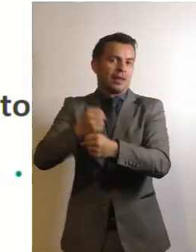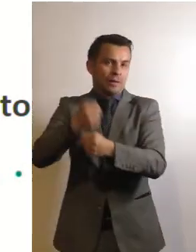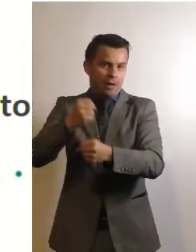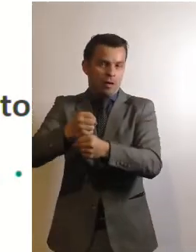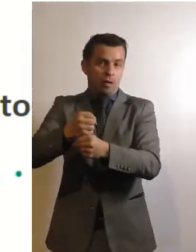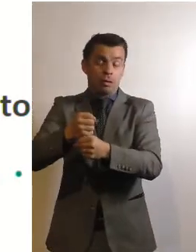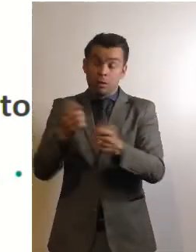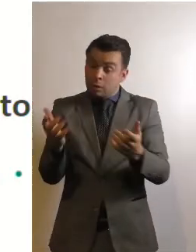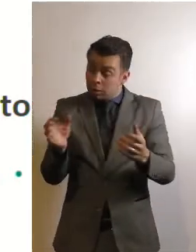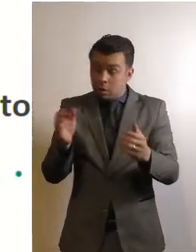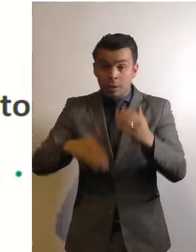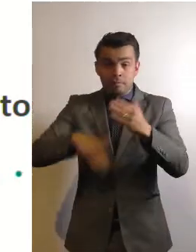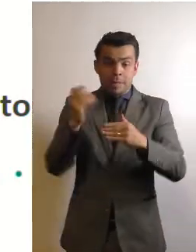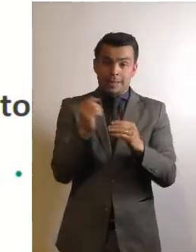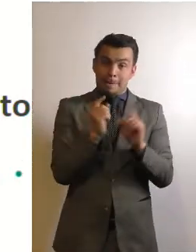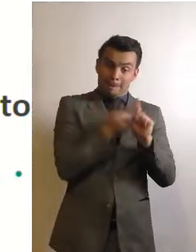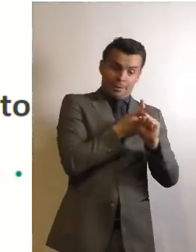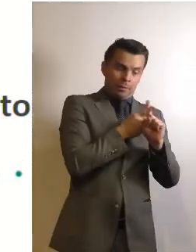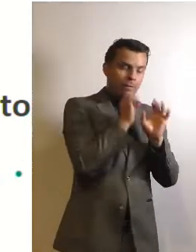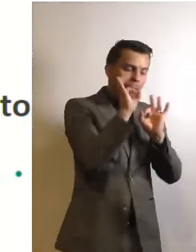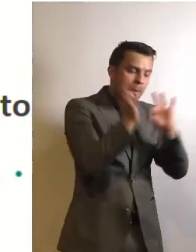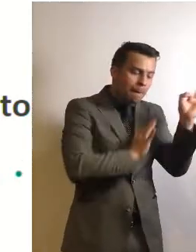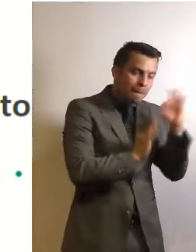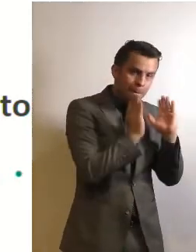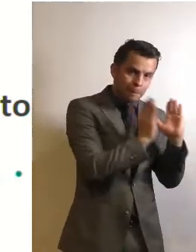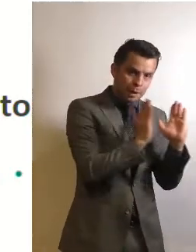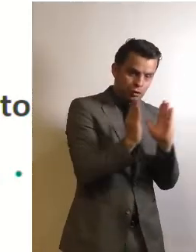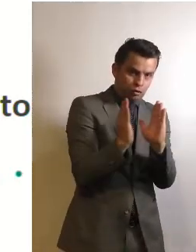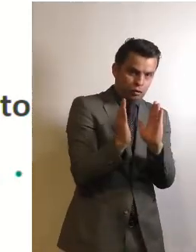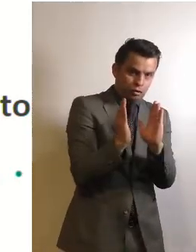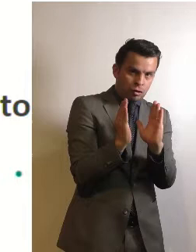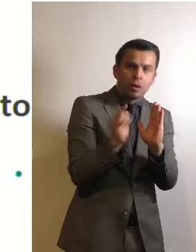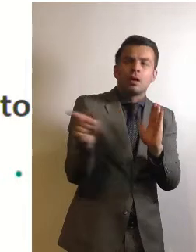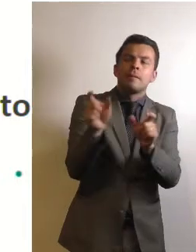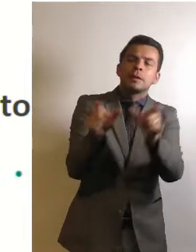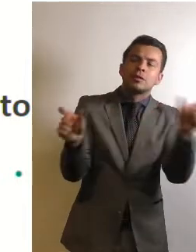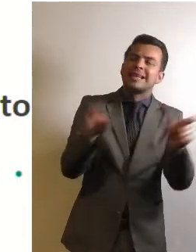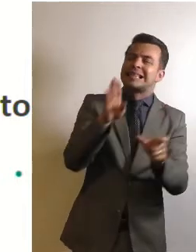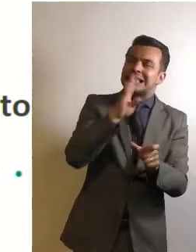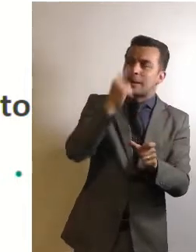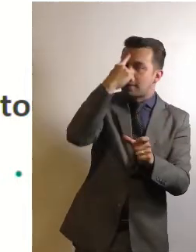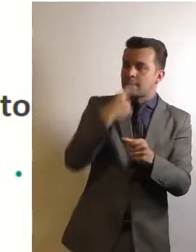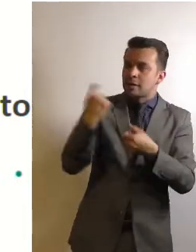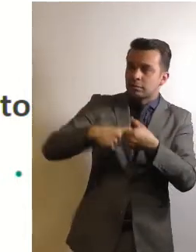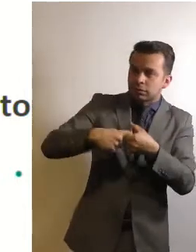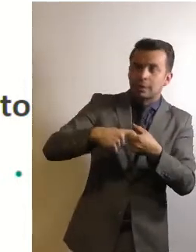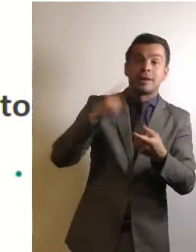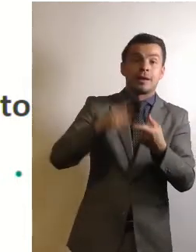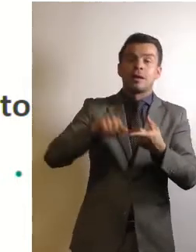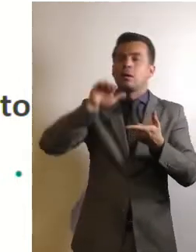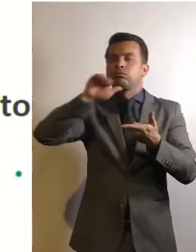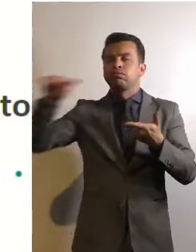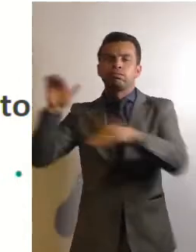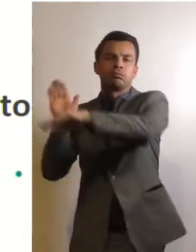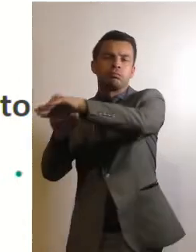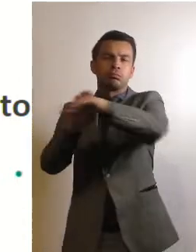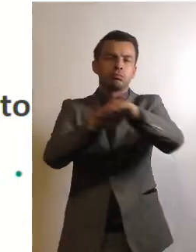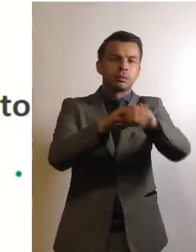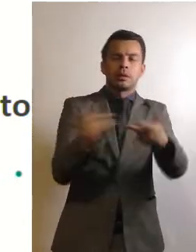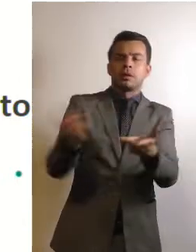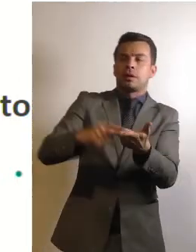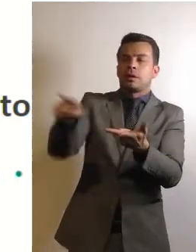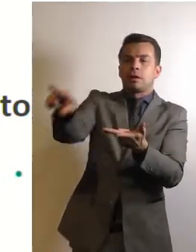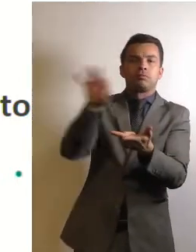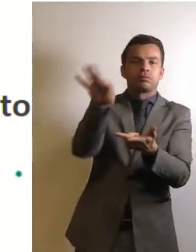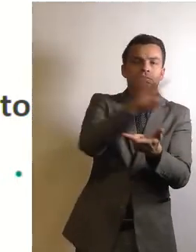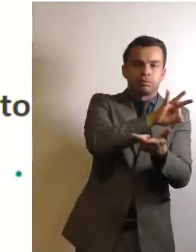desde un proceso de planeación del talento humano que requerimos, la atracción, selección, la contratación y